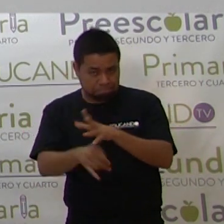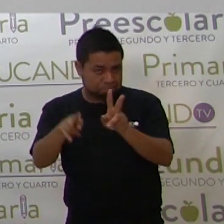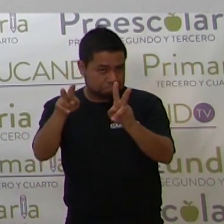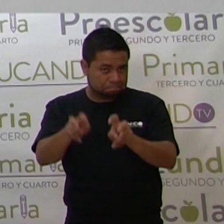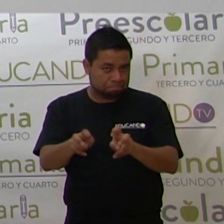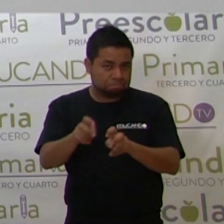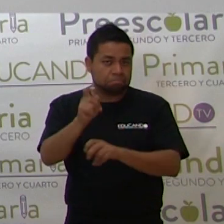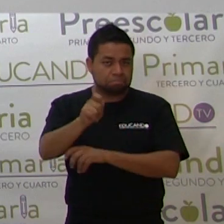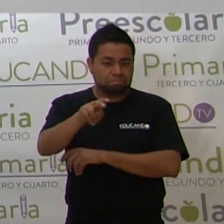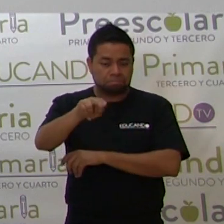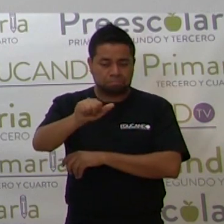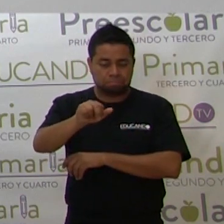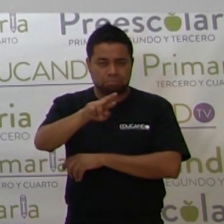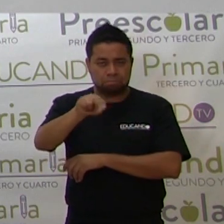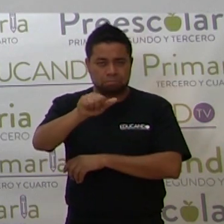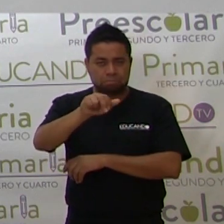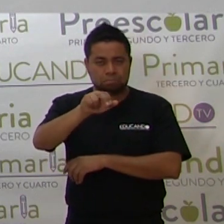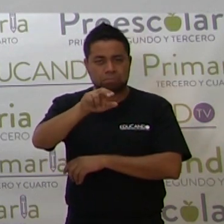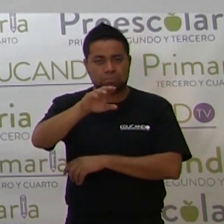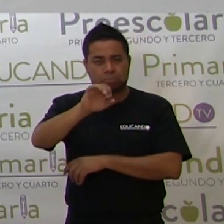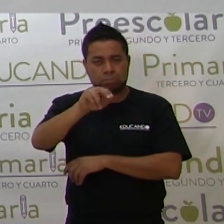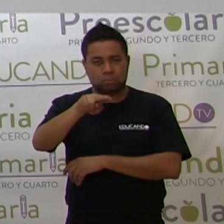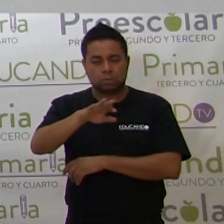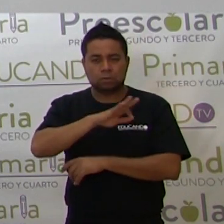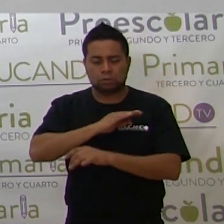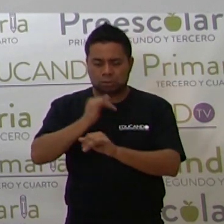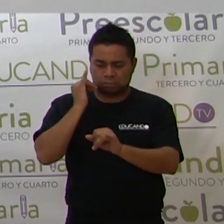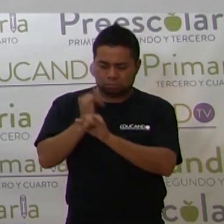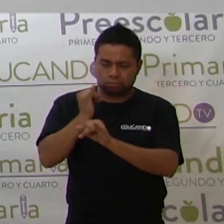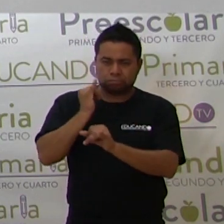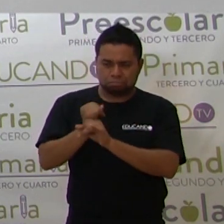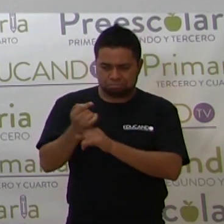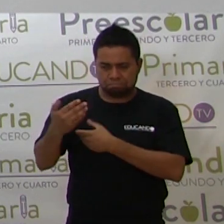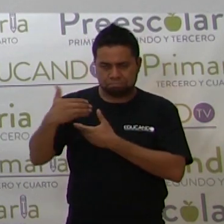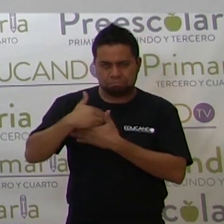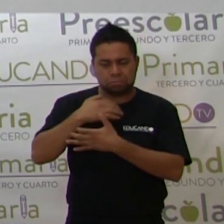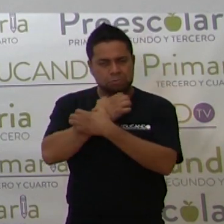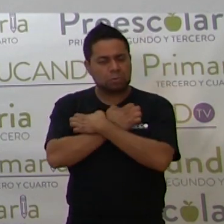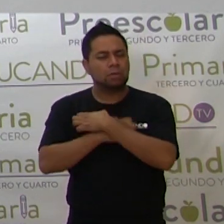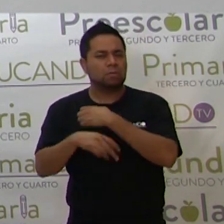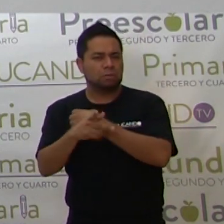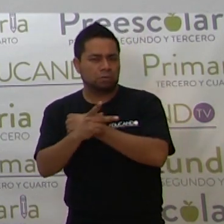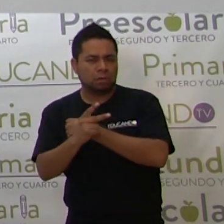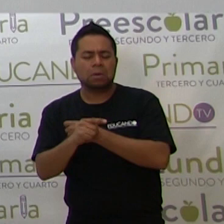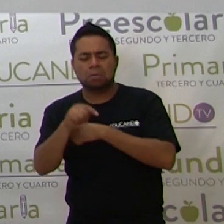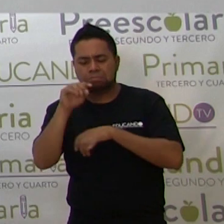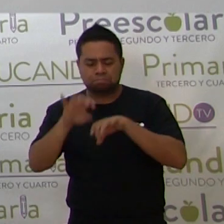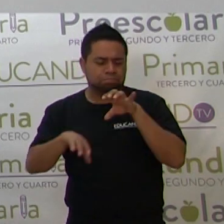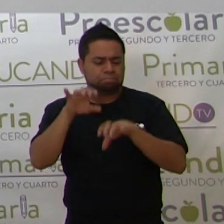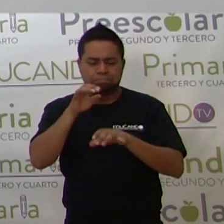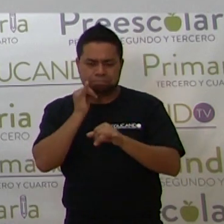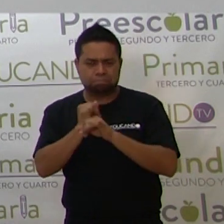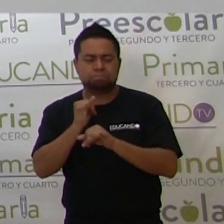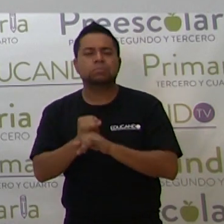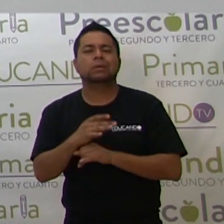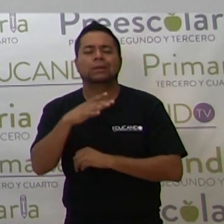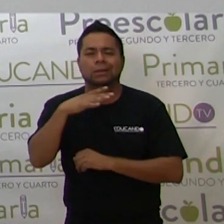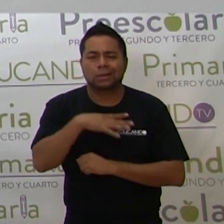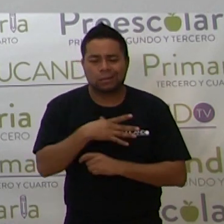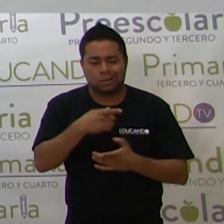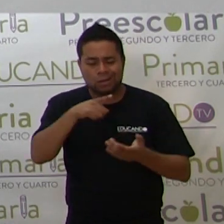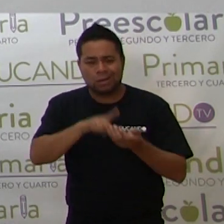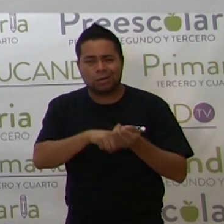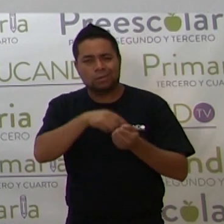de lo que es la narración, puedas entrar a nuestra página de internet de Educando TV. Ahí vas a poder encontrar